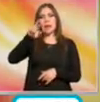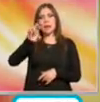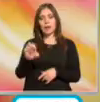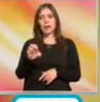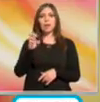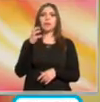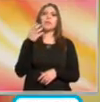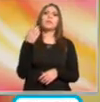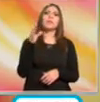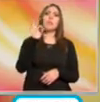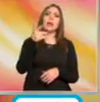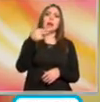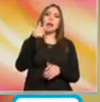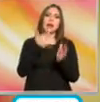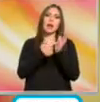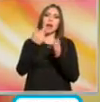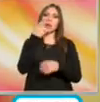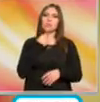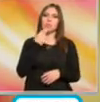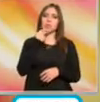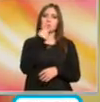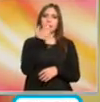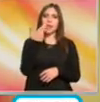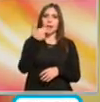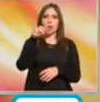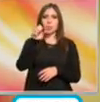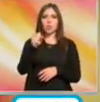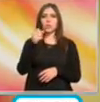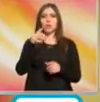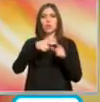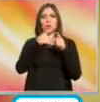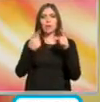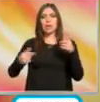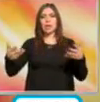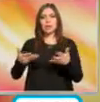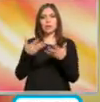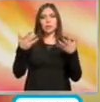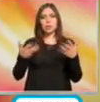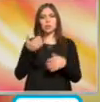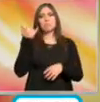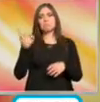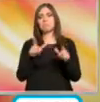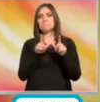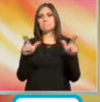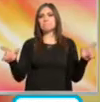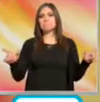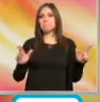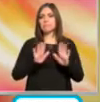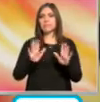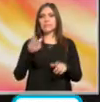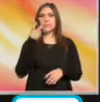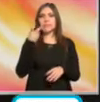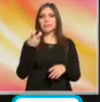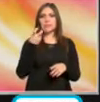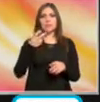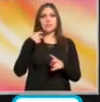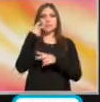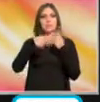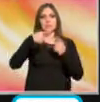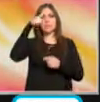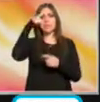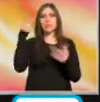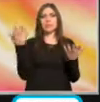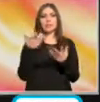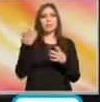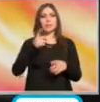balsámico, 40 gramos de azúcar, 150 gramos de hojas de lechuga y listo. Ni tan Con esto nos vamos Ya con esta